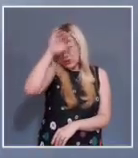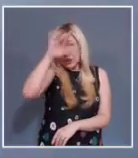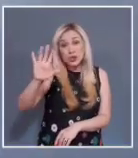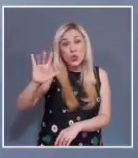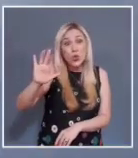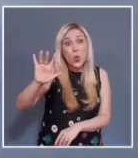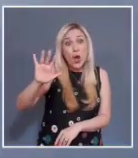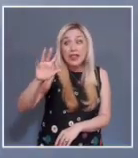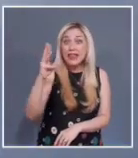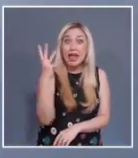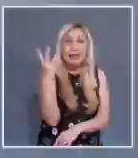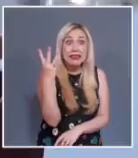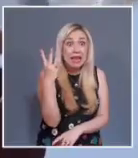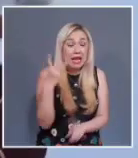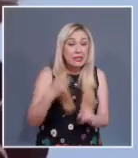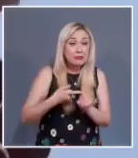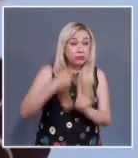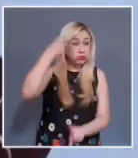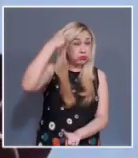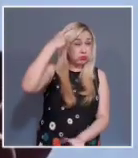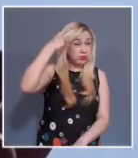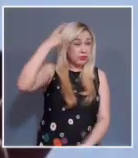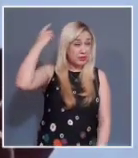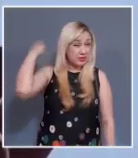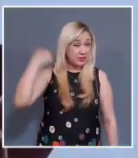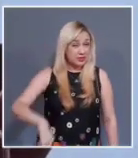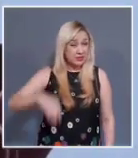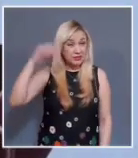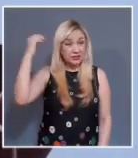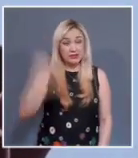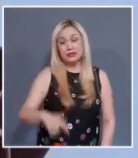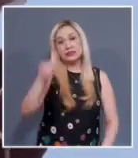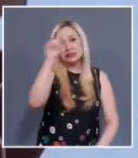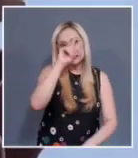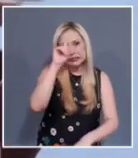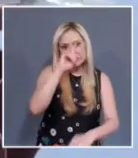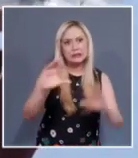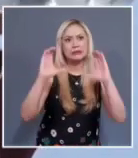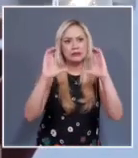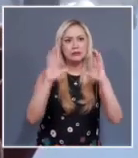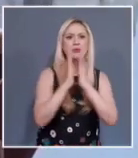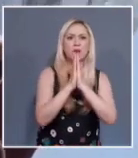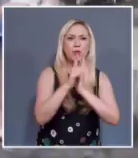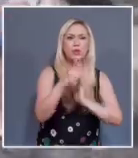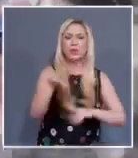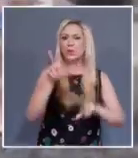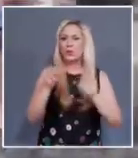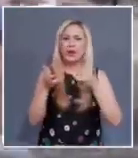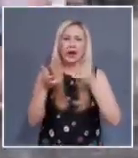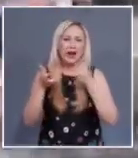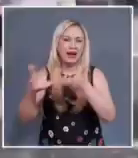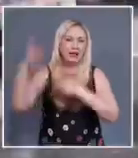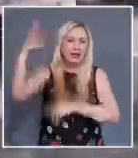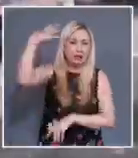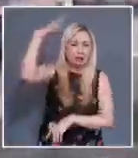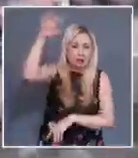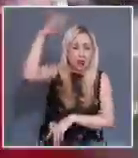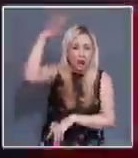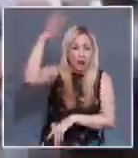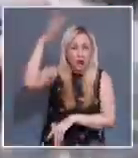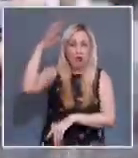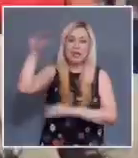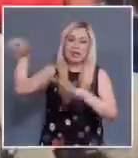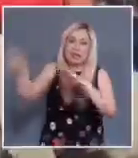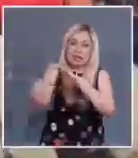53. Autoridades de protección civil recomendaron evitar la exposición directa a la radiación solar, una correcta hidratación y